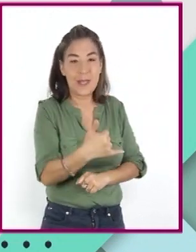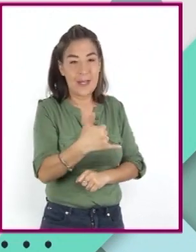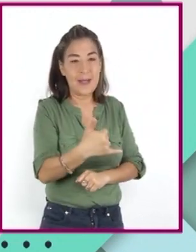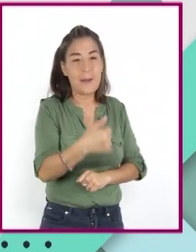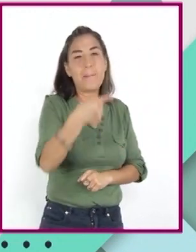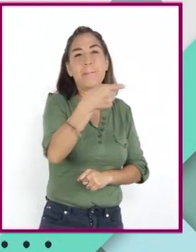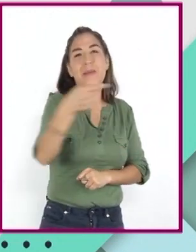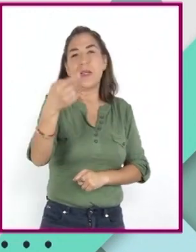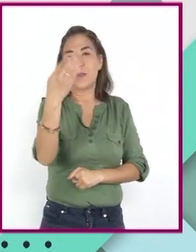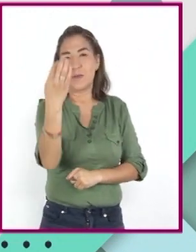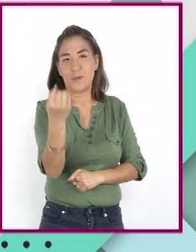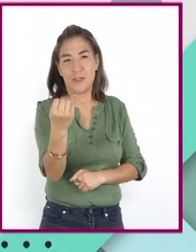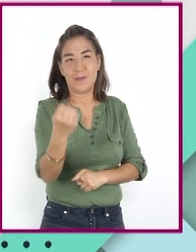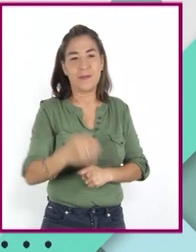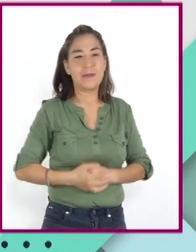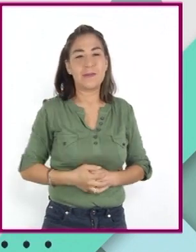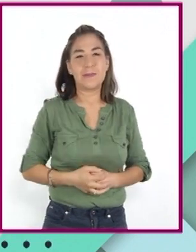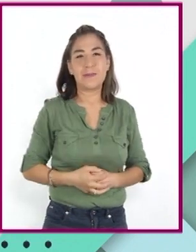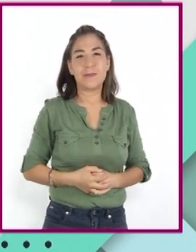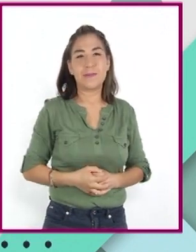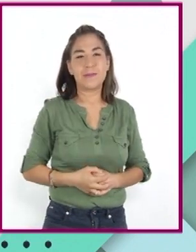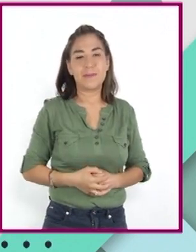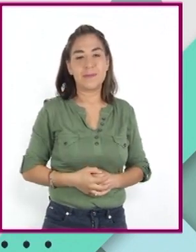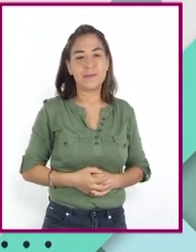menos 9.